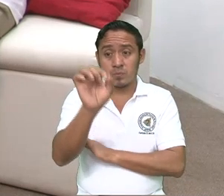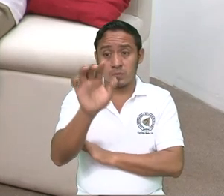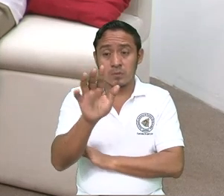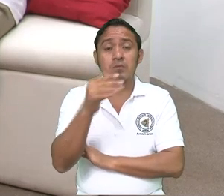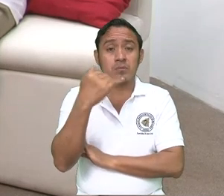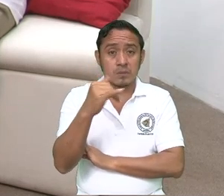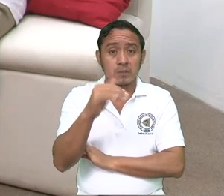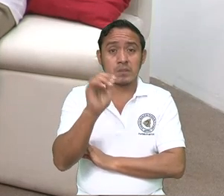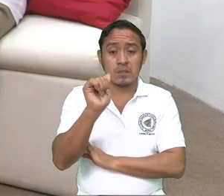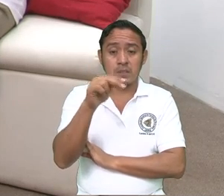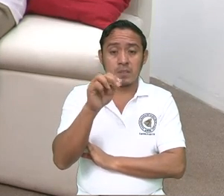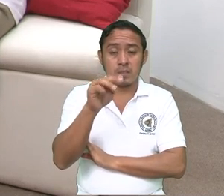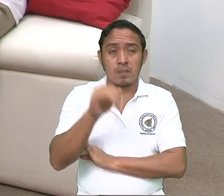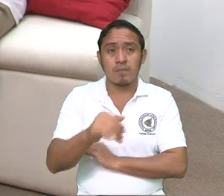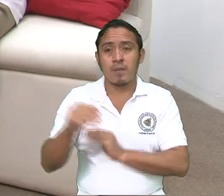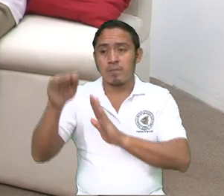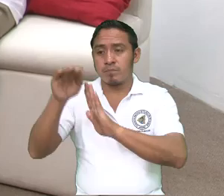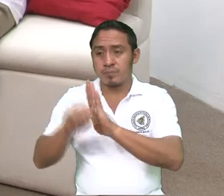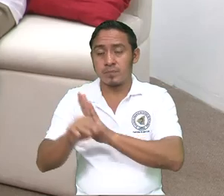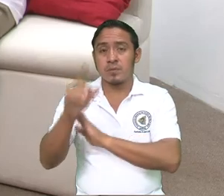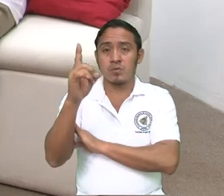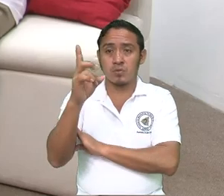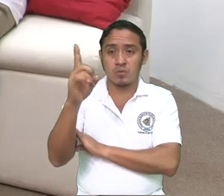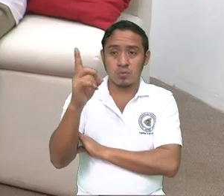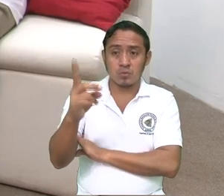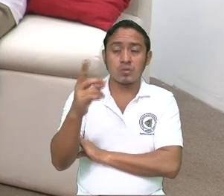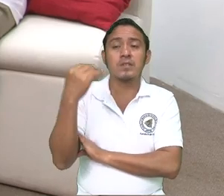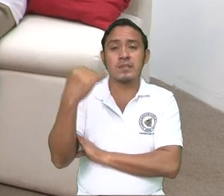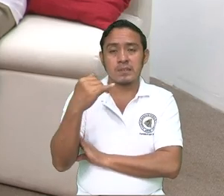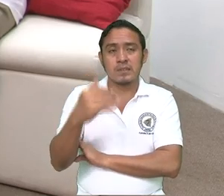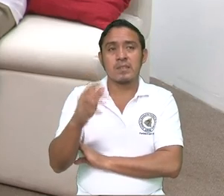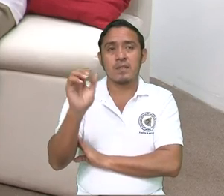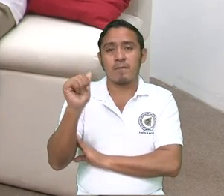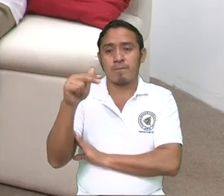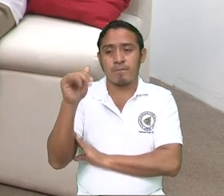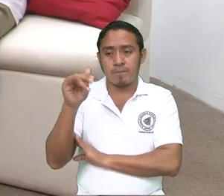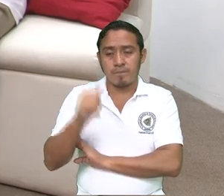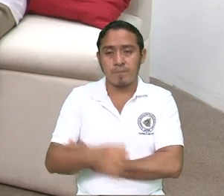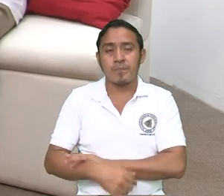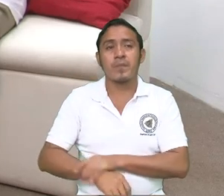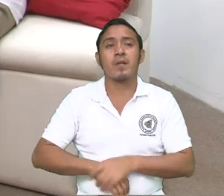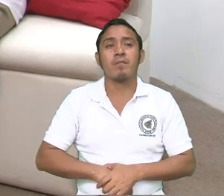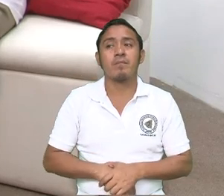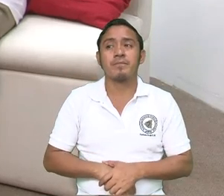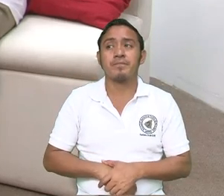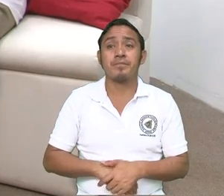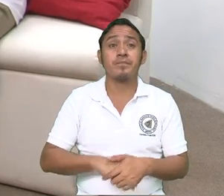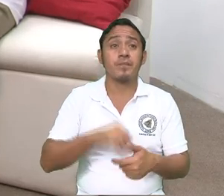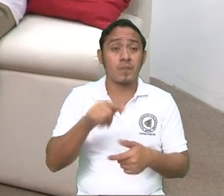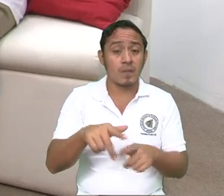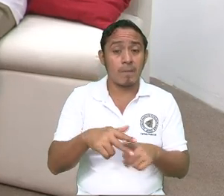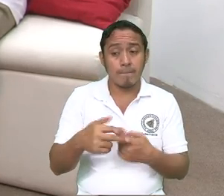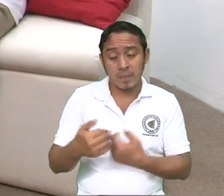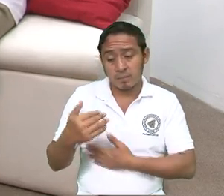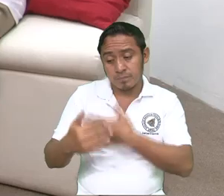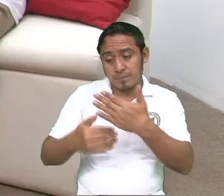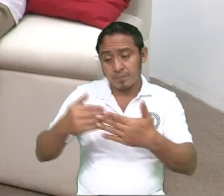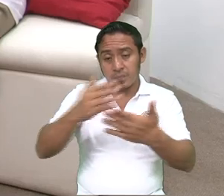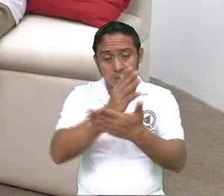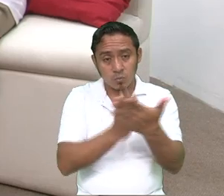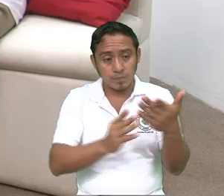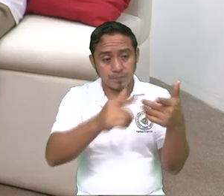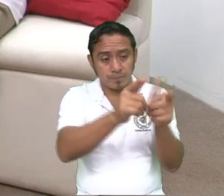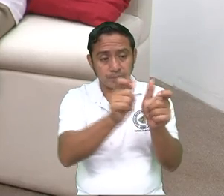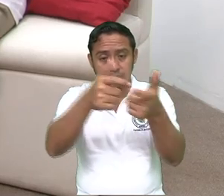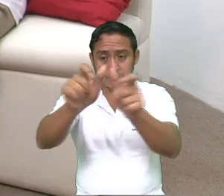un hombre ya con menos de 12 y anemia ya entonces a raíz de eso vienen alguna clasificación